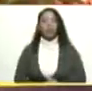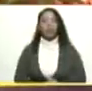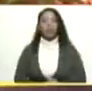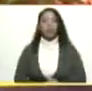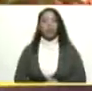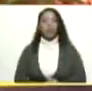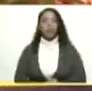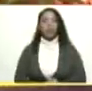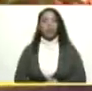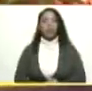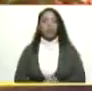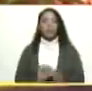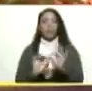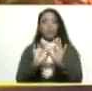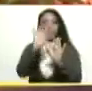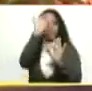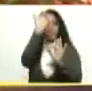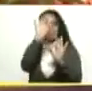Con medidas